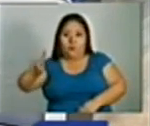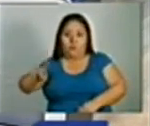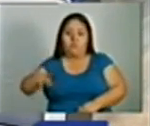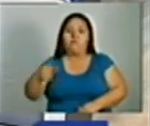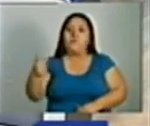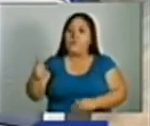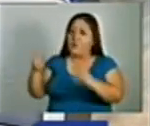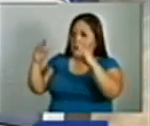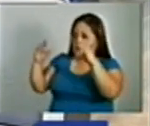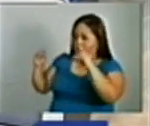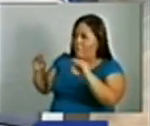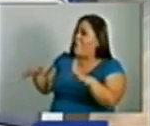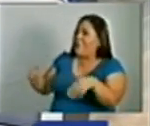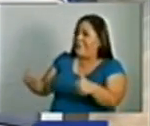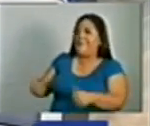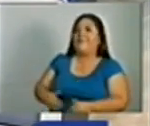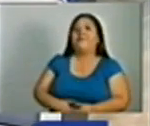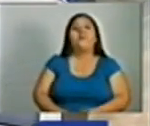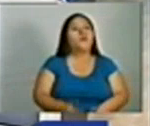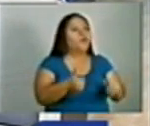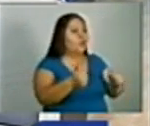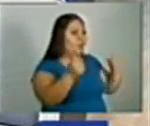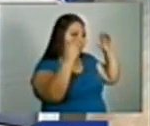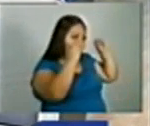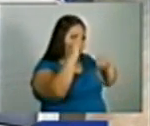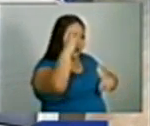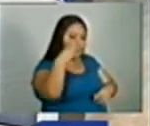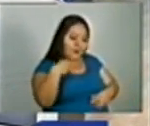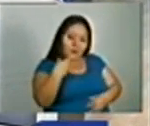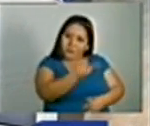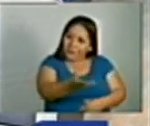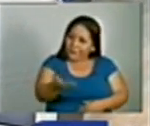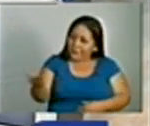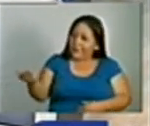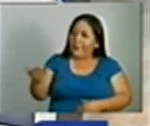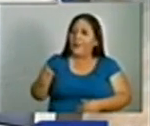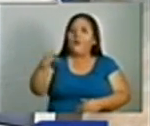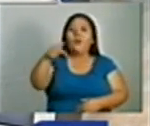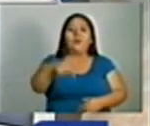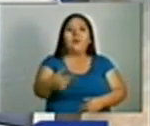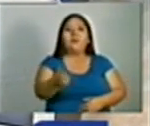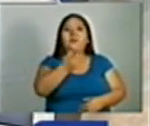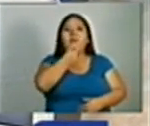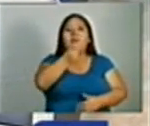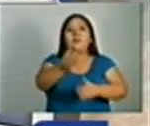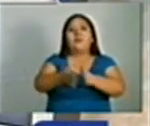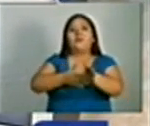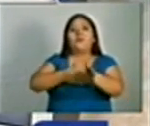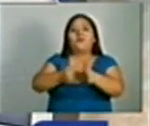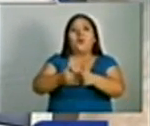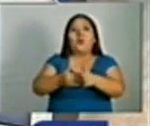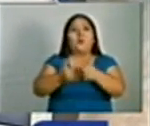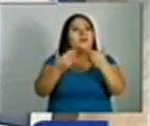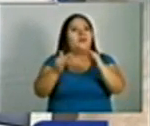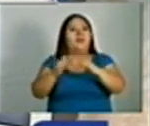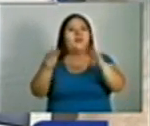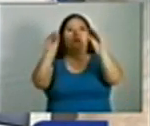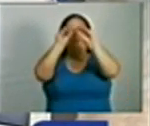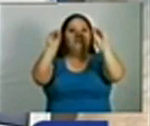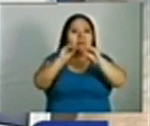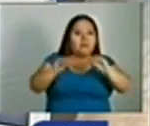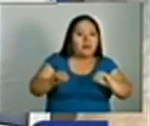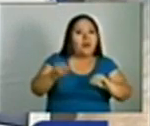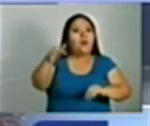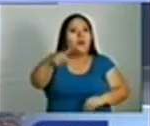Graciela, bienvenida. Buenas noches. Buenas noches, Roxana. Buenas noches a usted que recién nos sintoniza también a través de nuestras plataformas digitales. Iniciamos